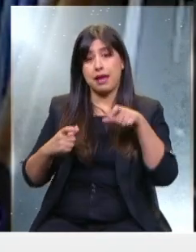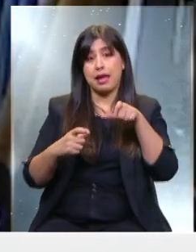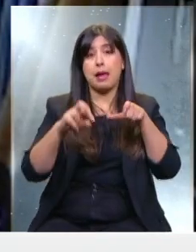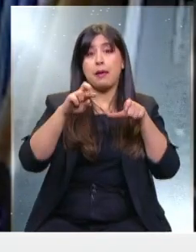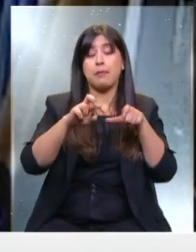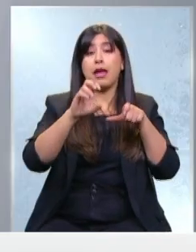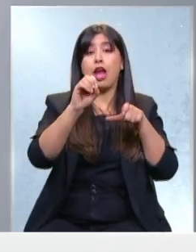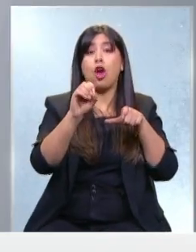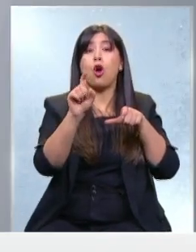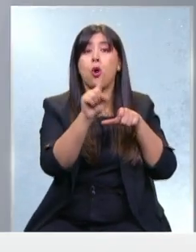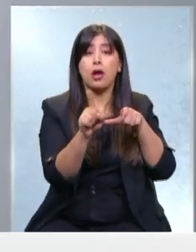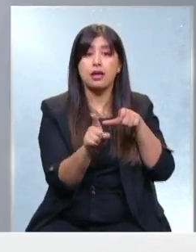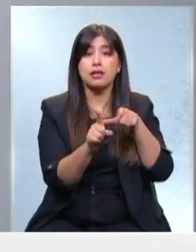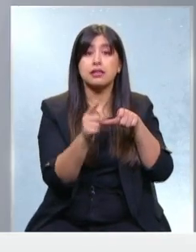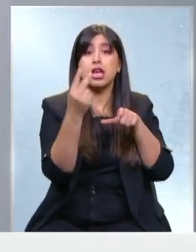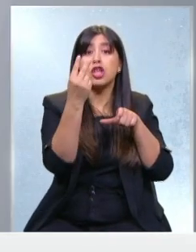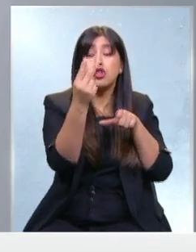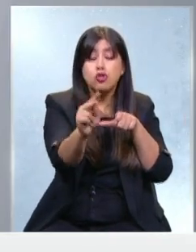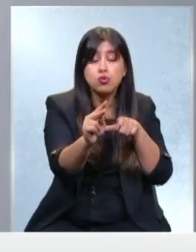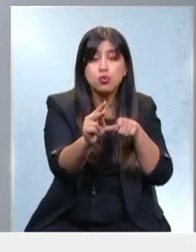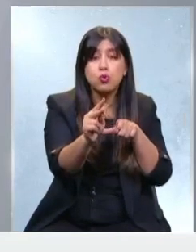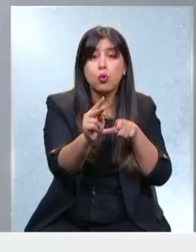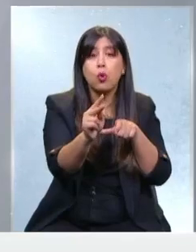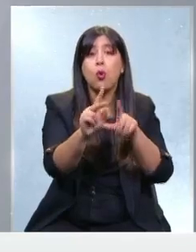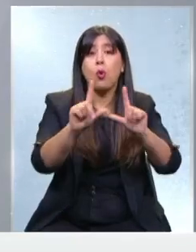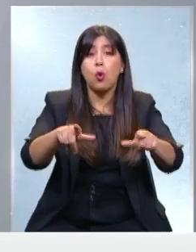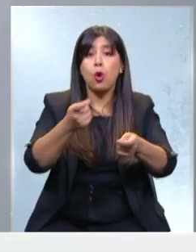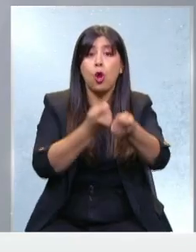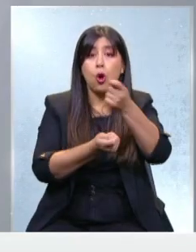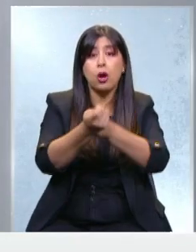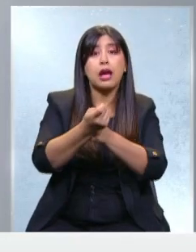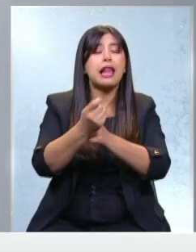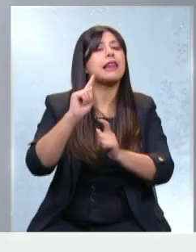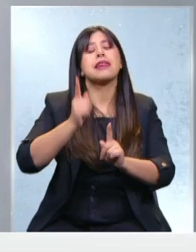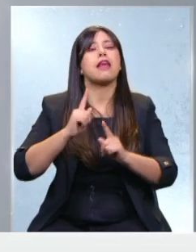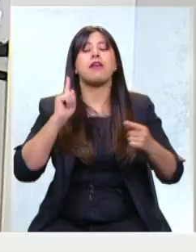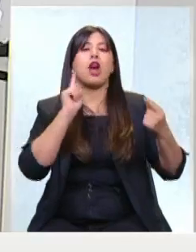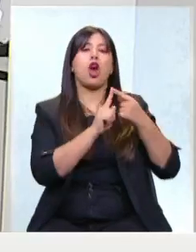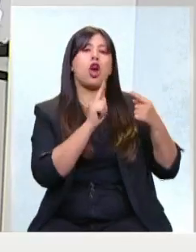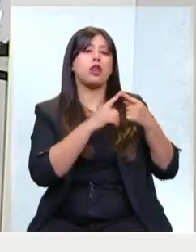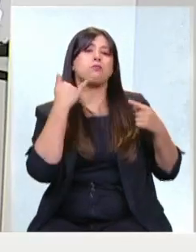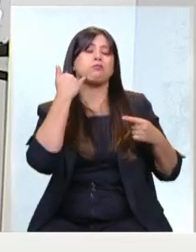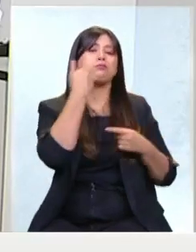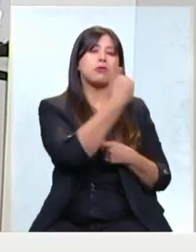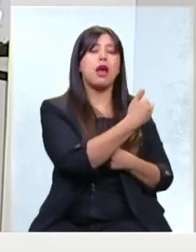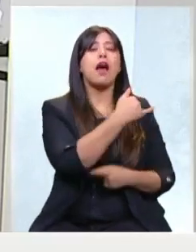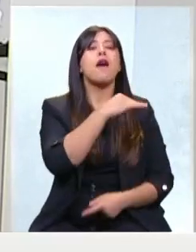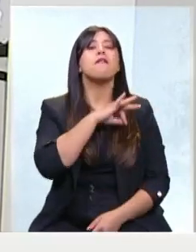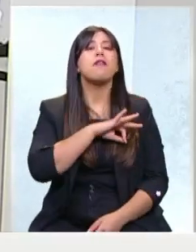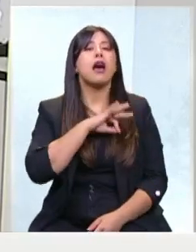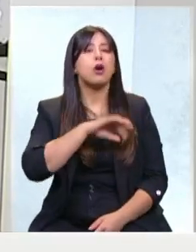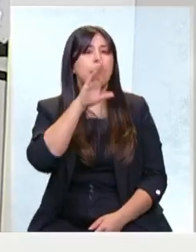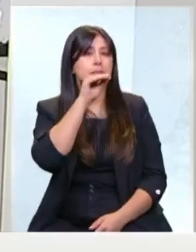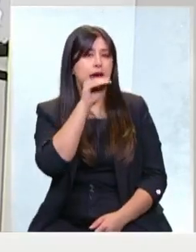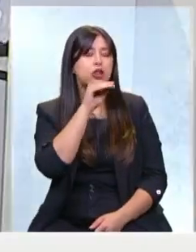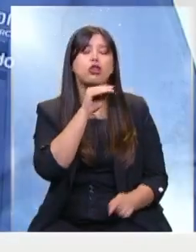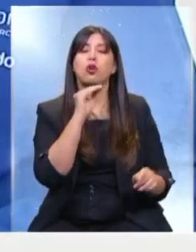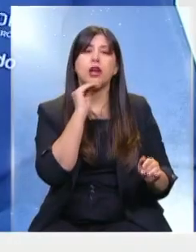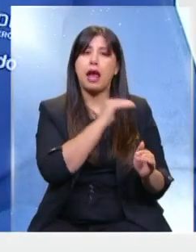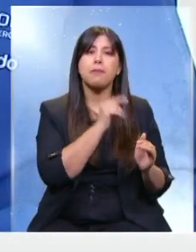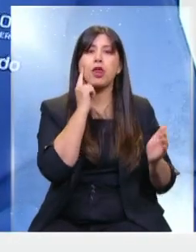sido sustraída de su local, debe contactar a Banco Estado para bloquear el dispositivo. Siempre tenerlo a la vista, siempre que no